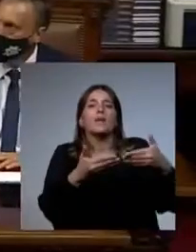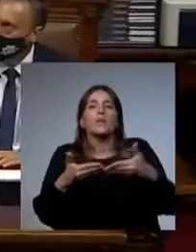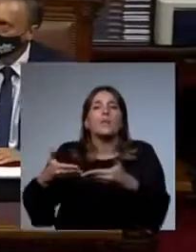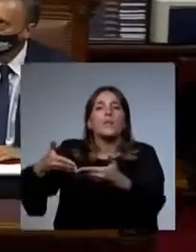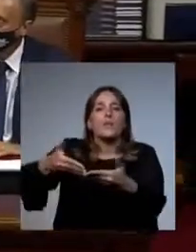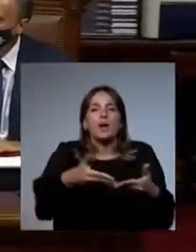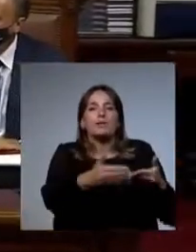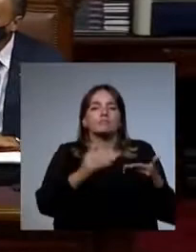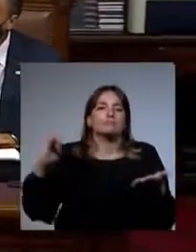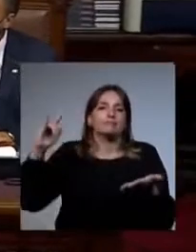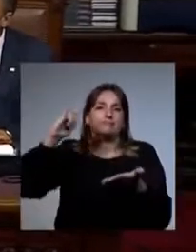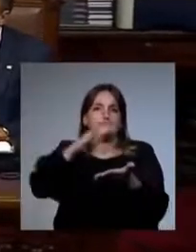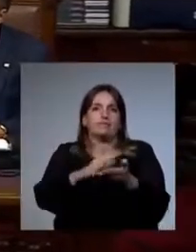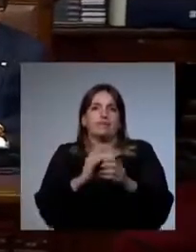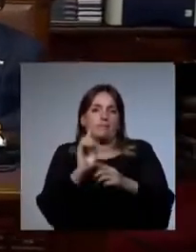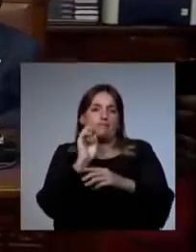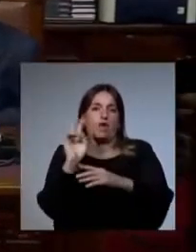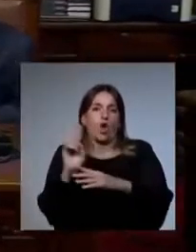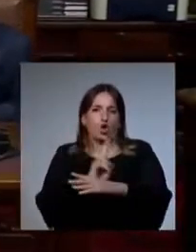naves y aeronaves.